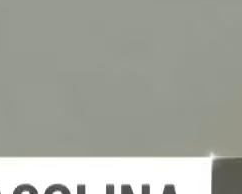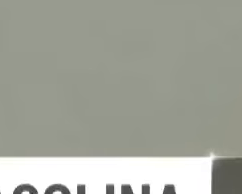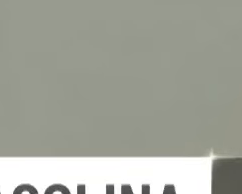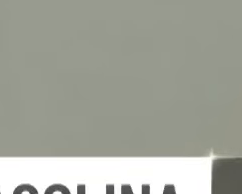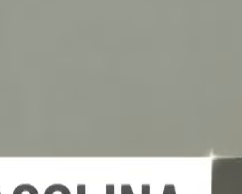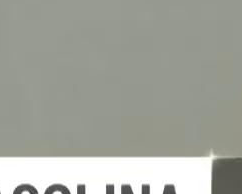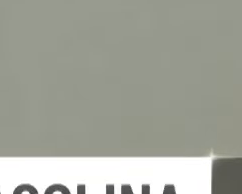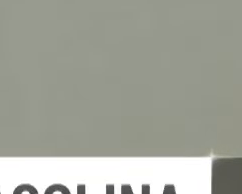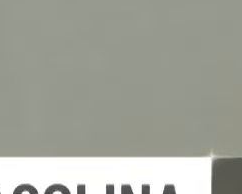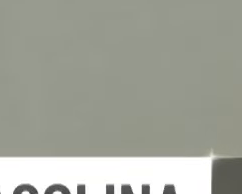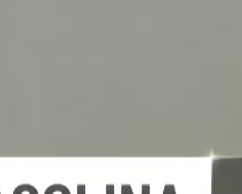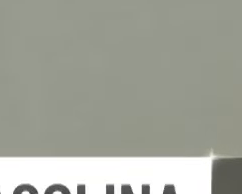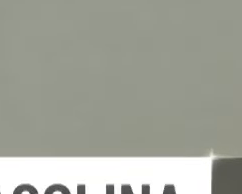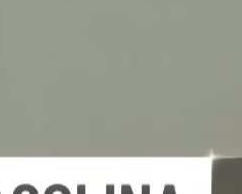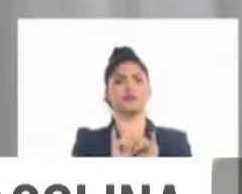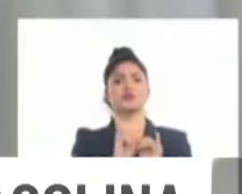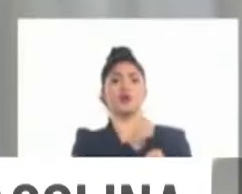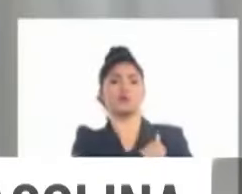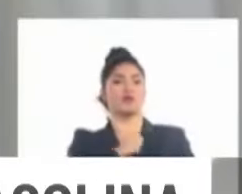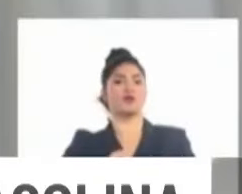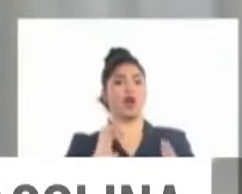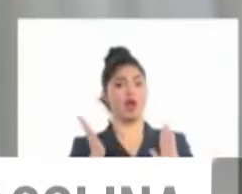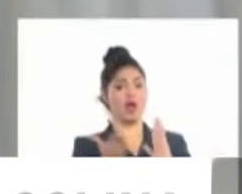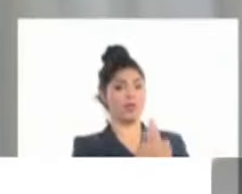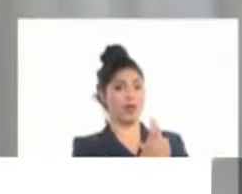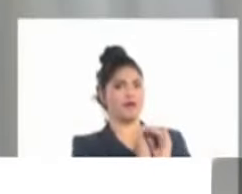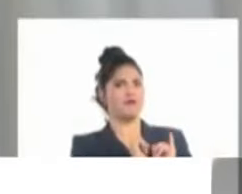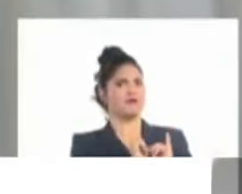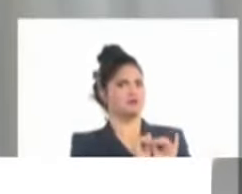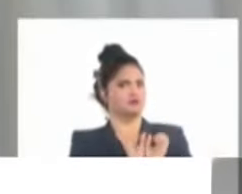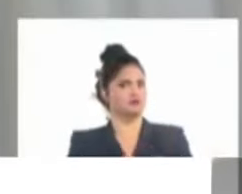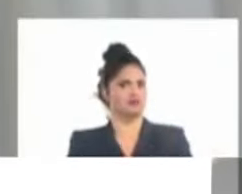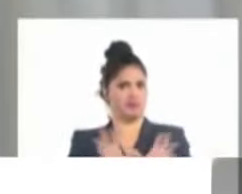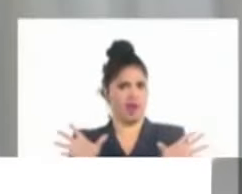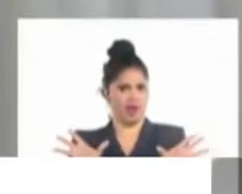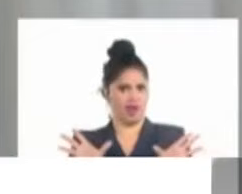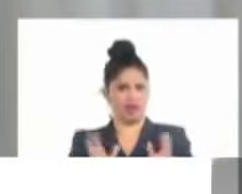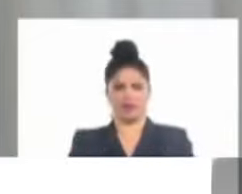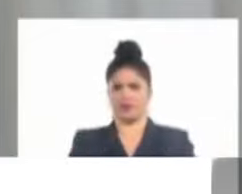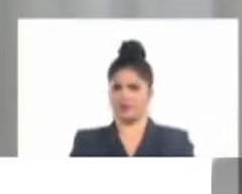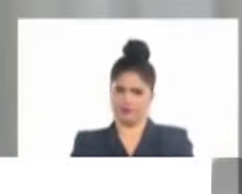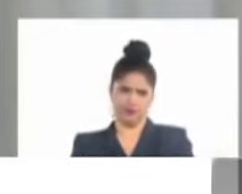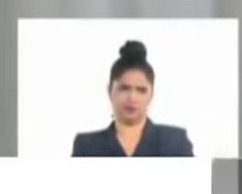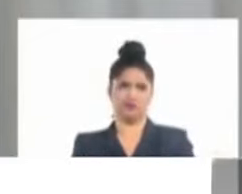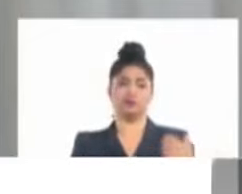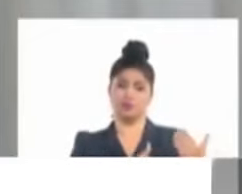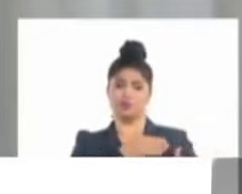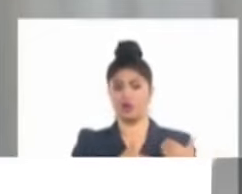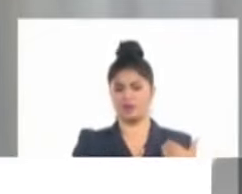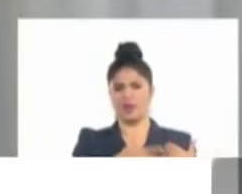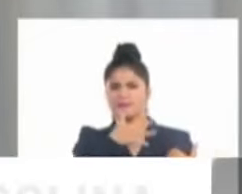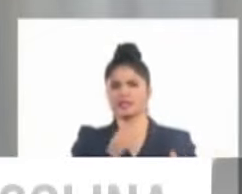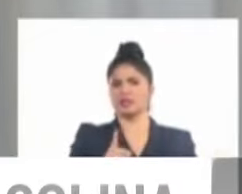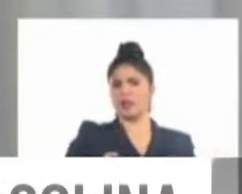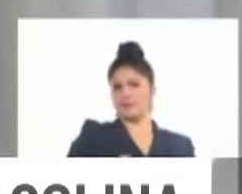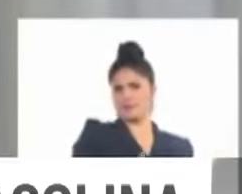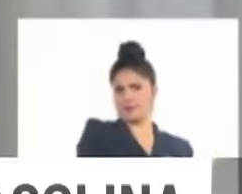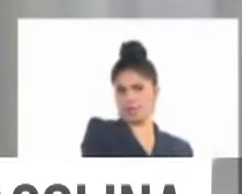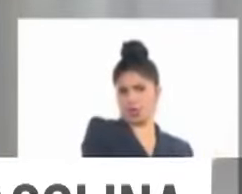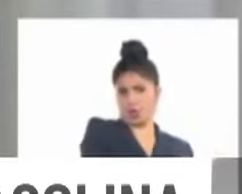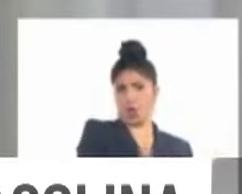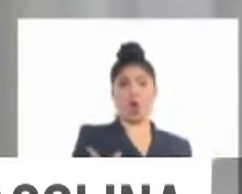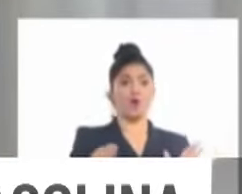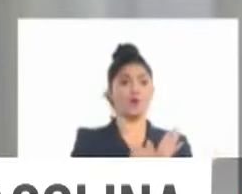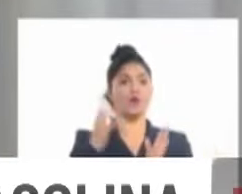la información de la gasolina. Cuyo origen se ha identificado en un virus desde el exterior, en